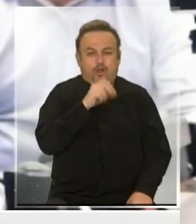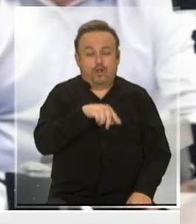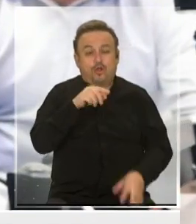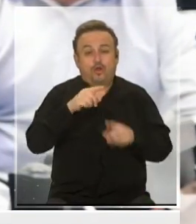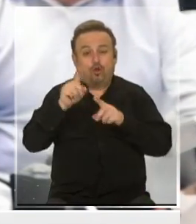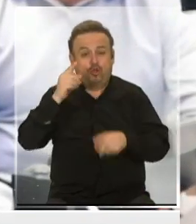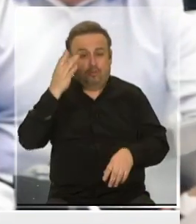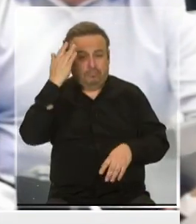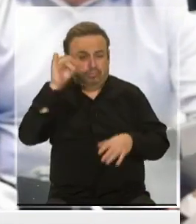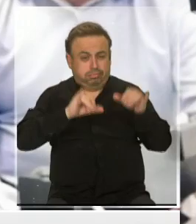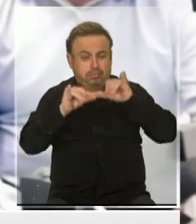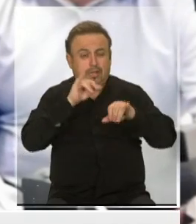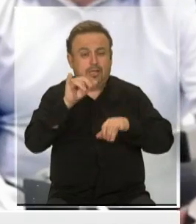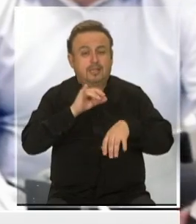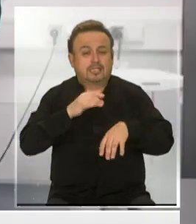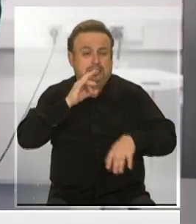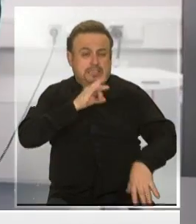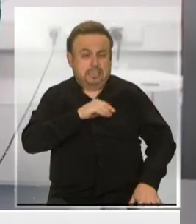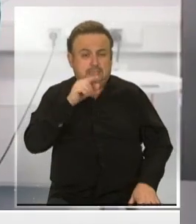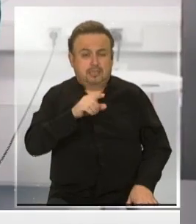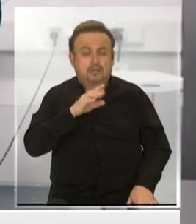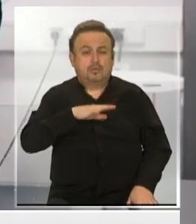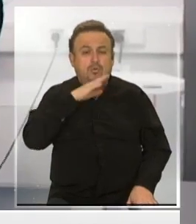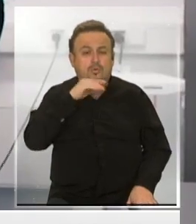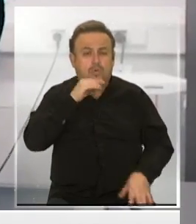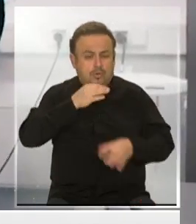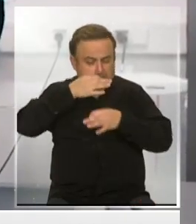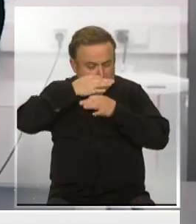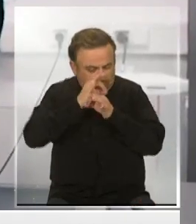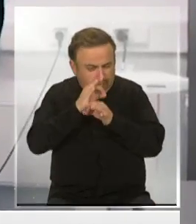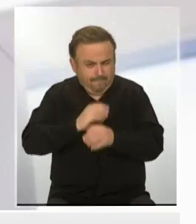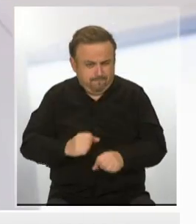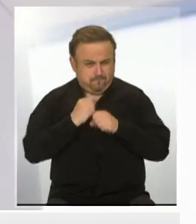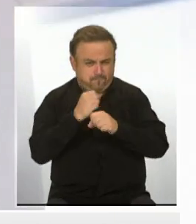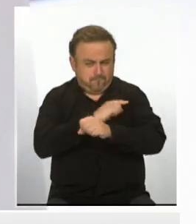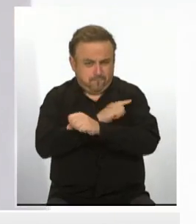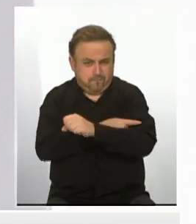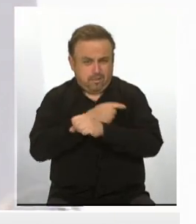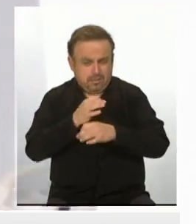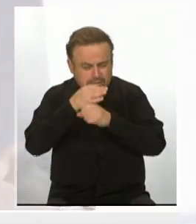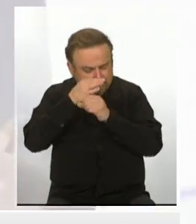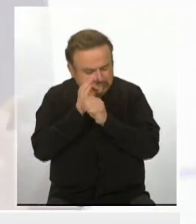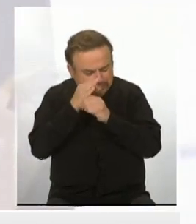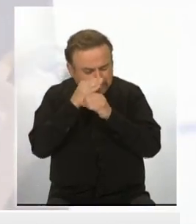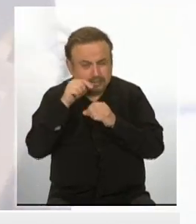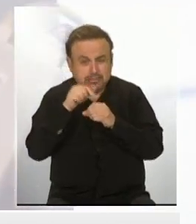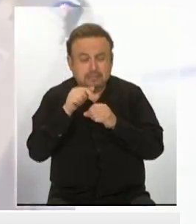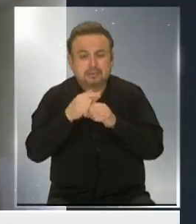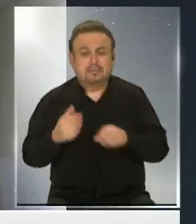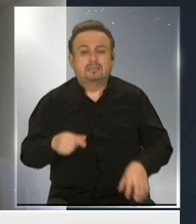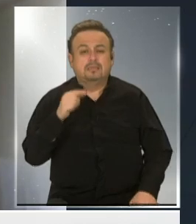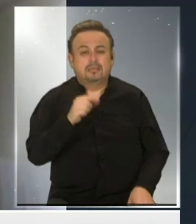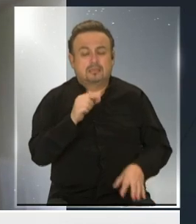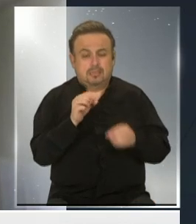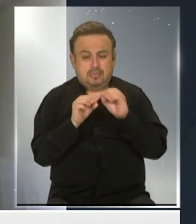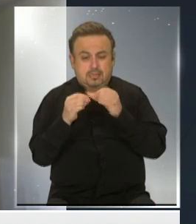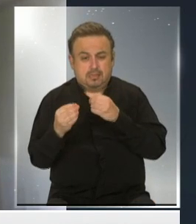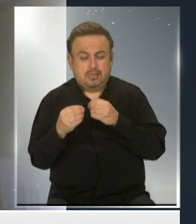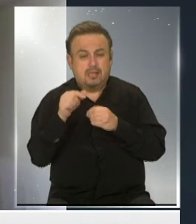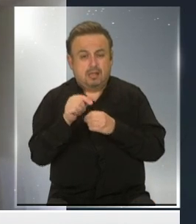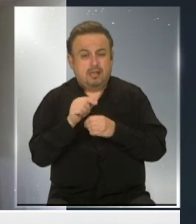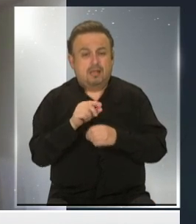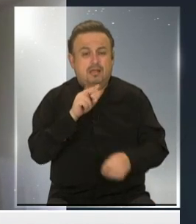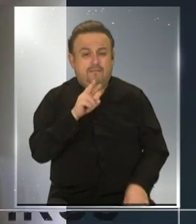científico chileno utilizó un poderoso microscopio. Podemos observar que las partículas tipo virus que